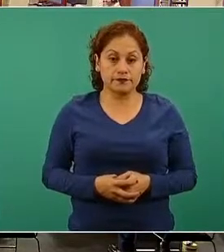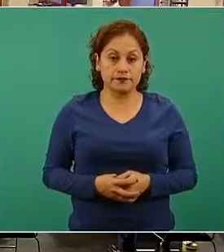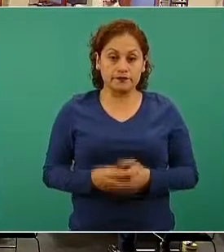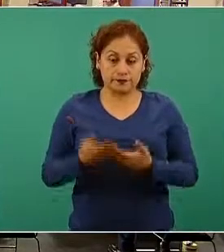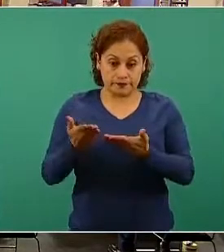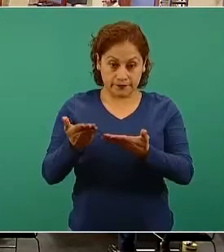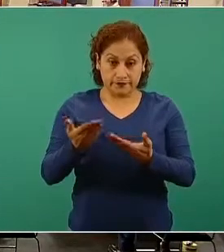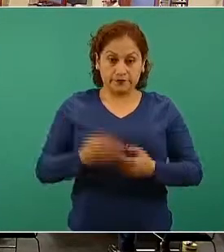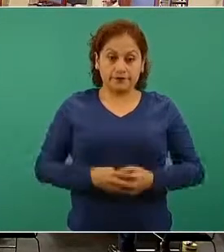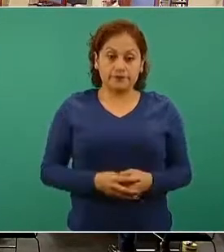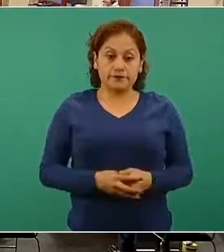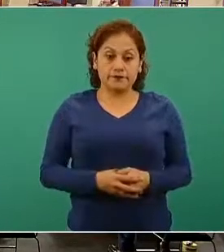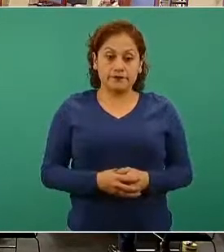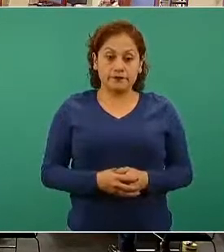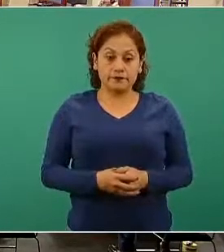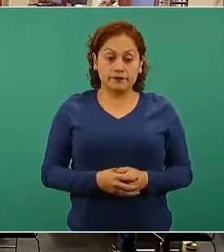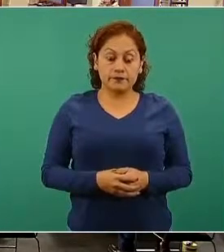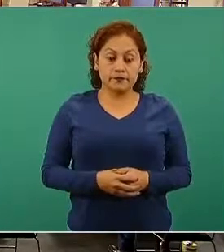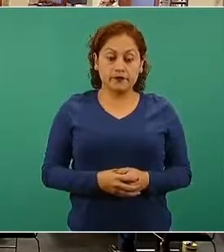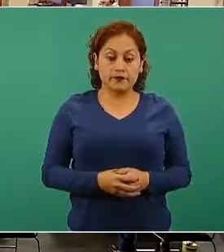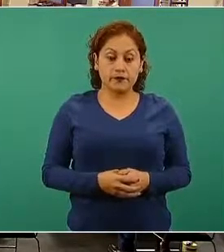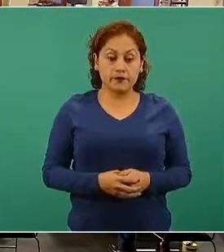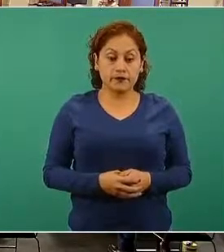Adelante, por favor.